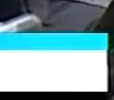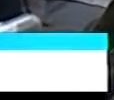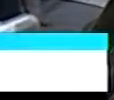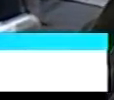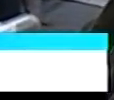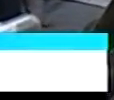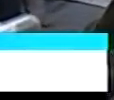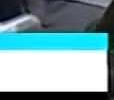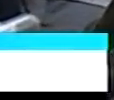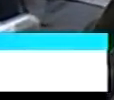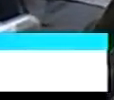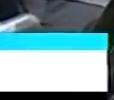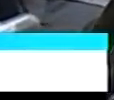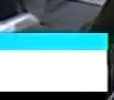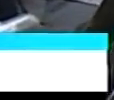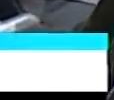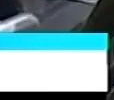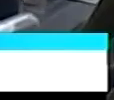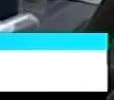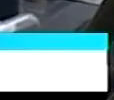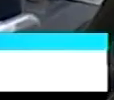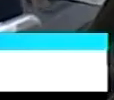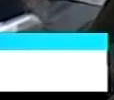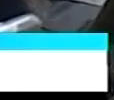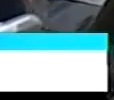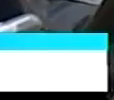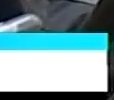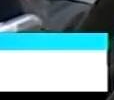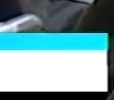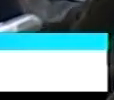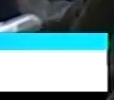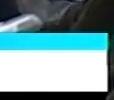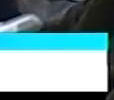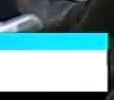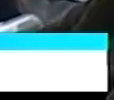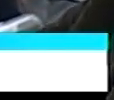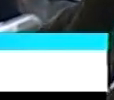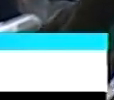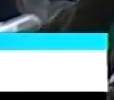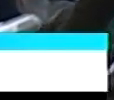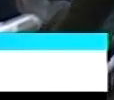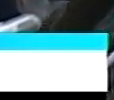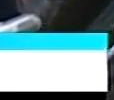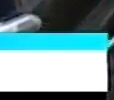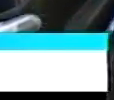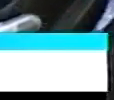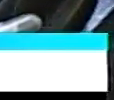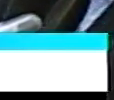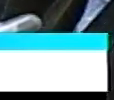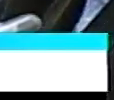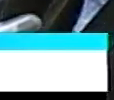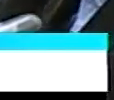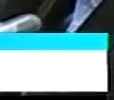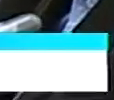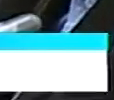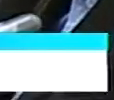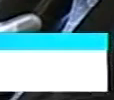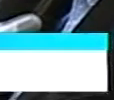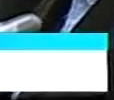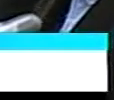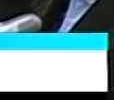Está consolidada a nivel nacional. La preocupación en GEMET fue precisamente eso, descentralizar con